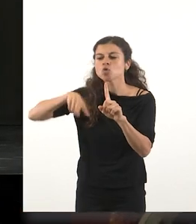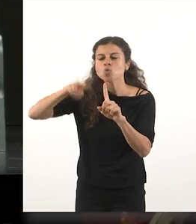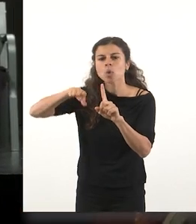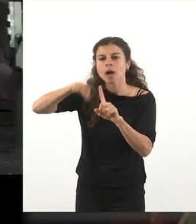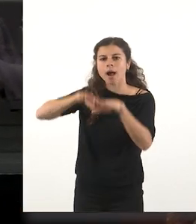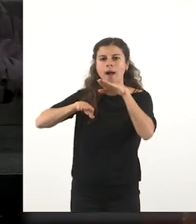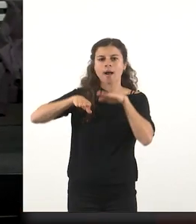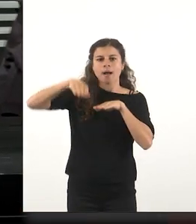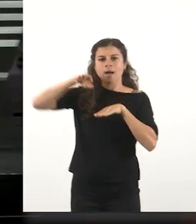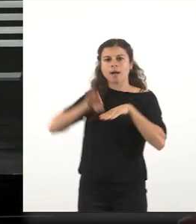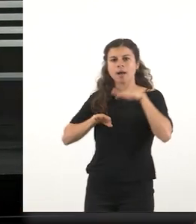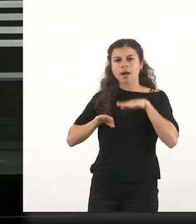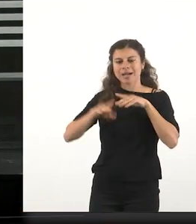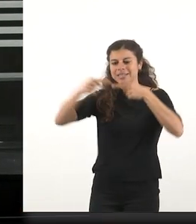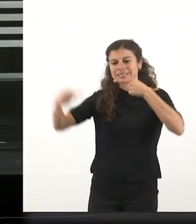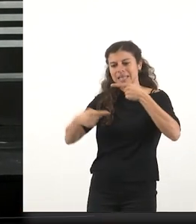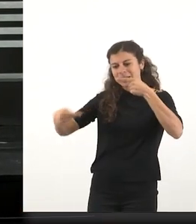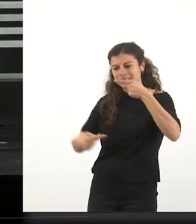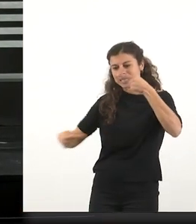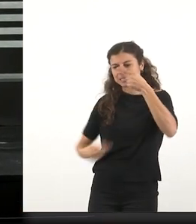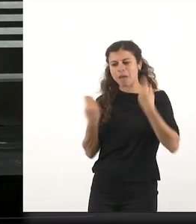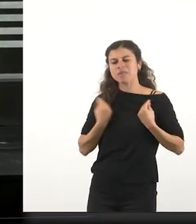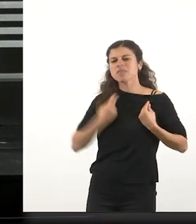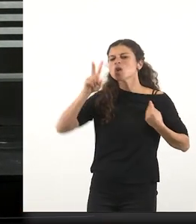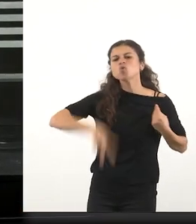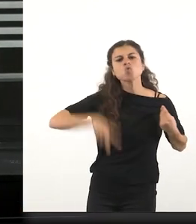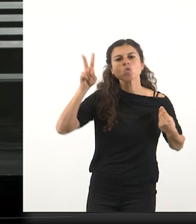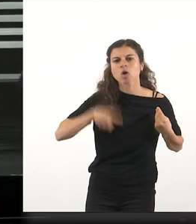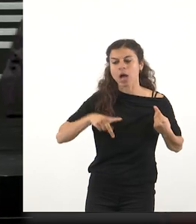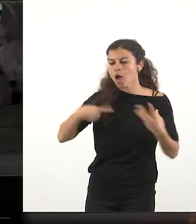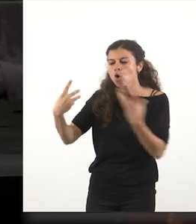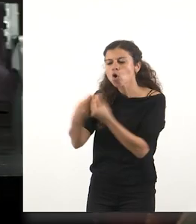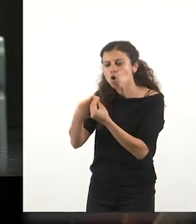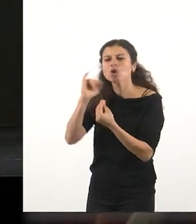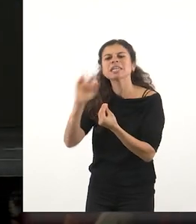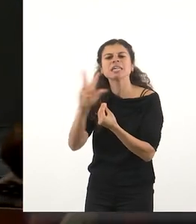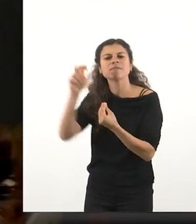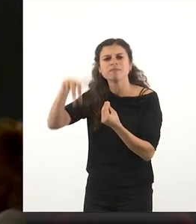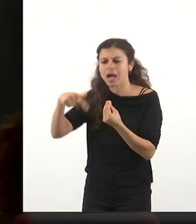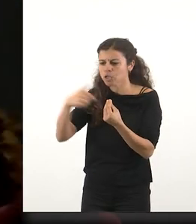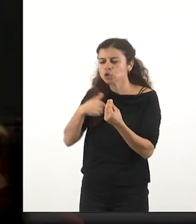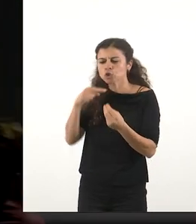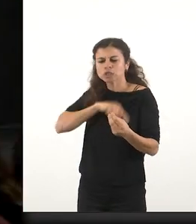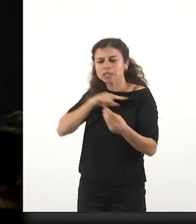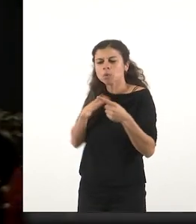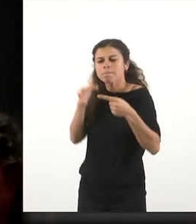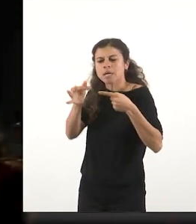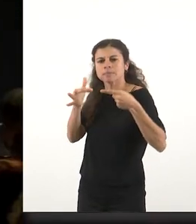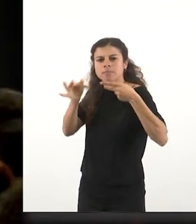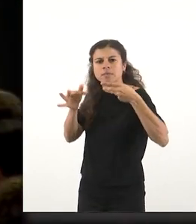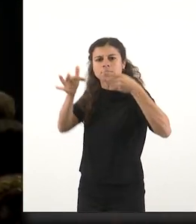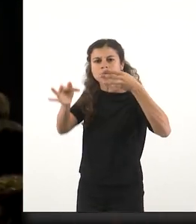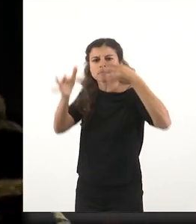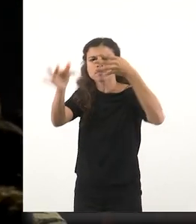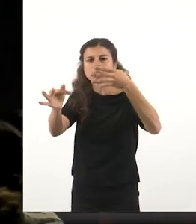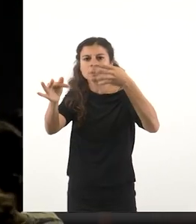Iván jamás he restado nada a mi vida, al revés de lo que estoy con él. Siento que he sumado tantas cosas a mi vida, pero es que no ha sido